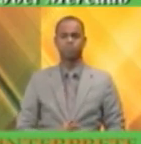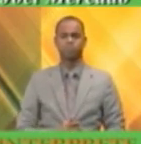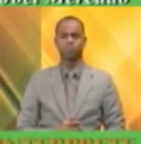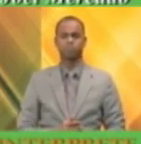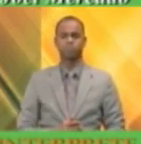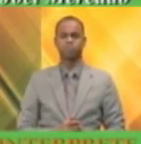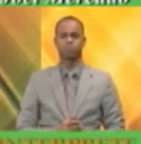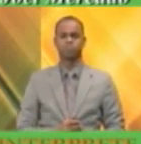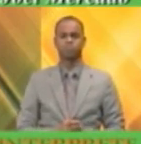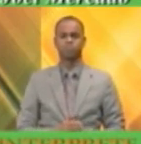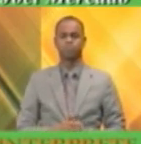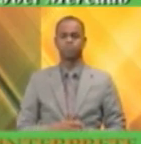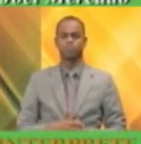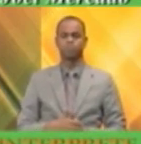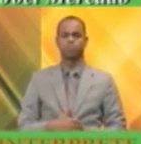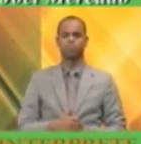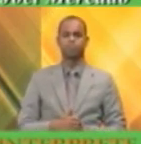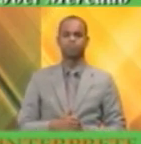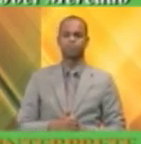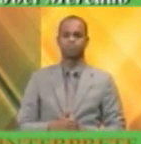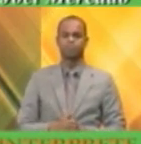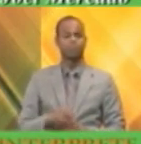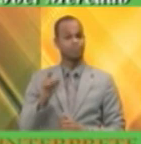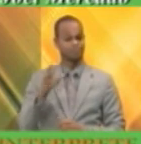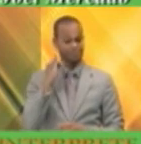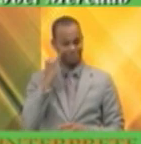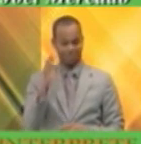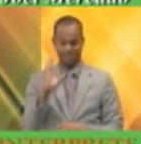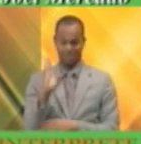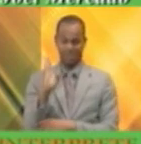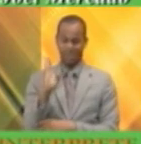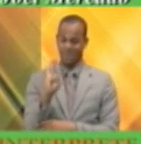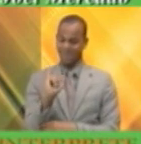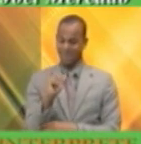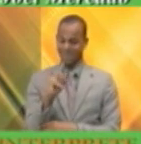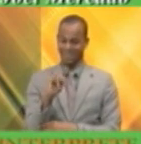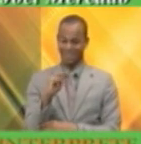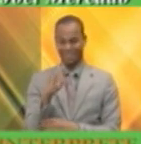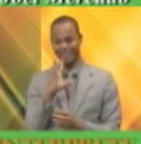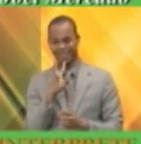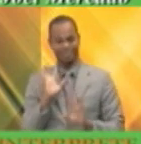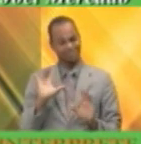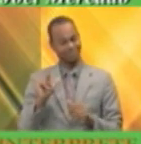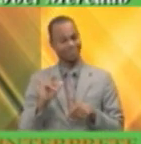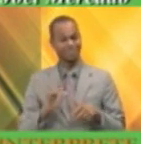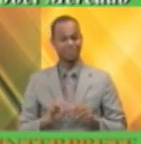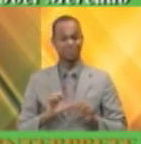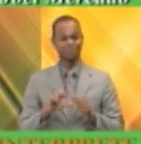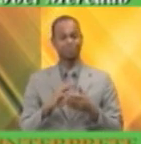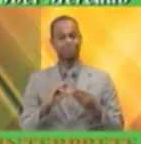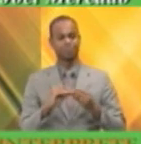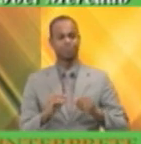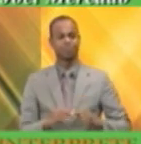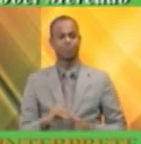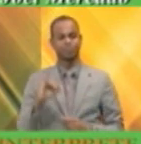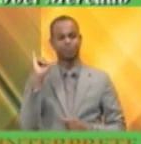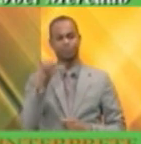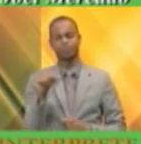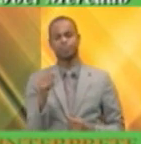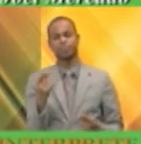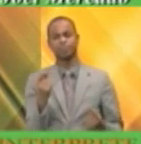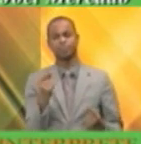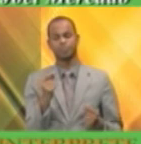Síguenos contando, Eladio, antes de que bienvenido, porque si él toma la palabra no nos va a dejar hablar. Ok, entonces